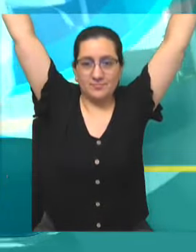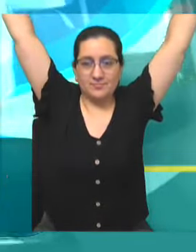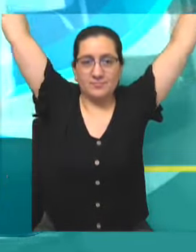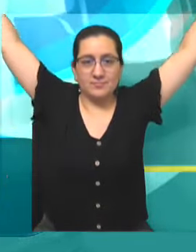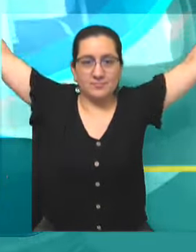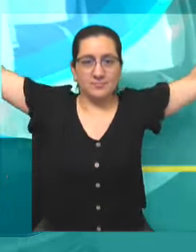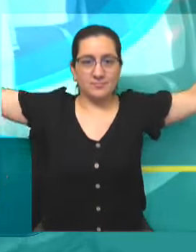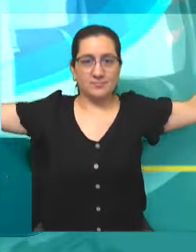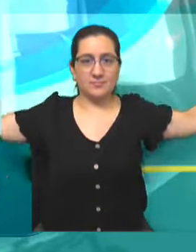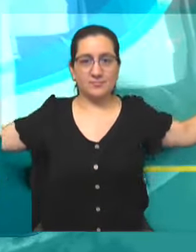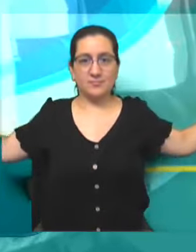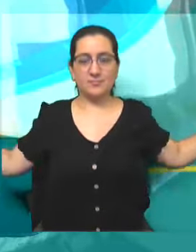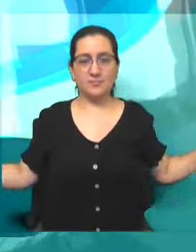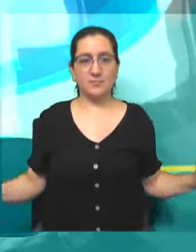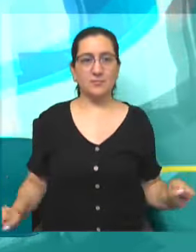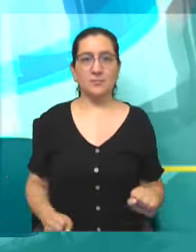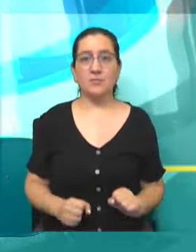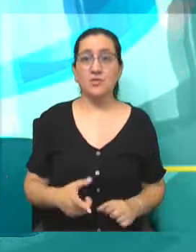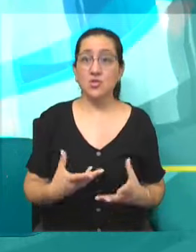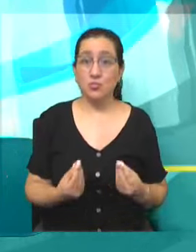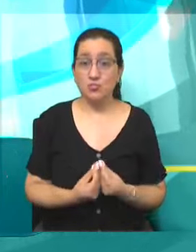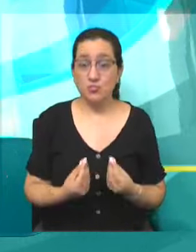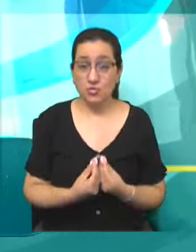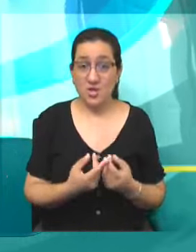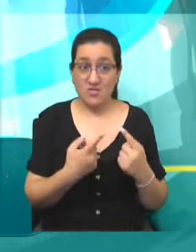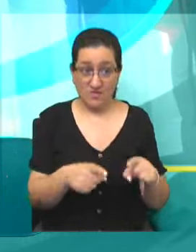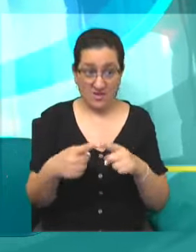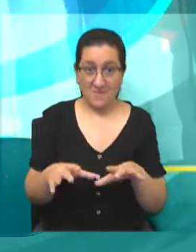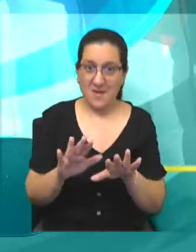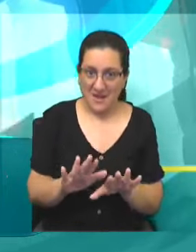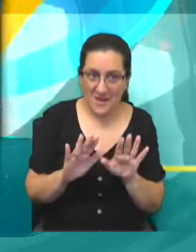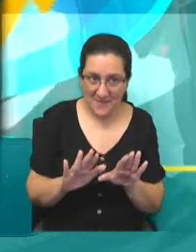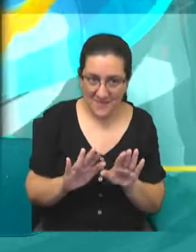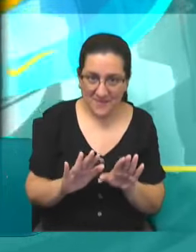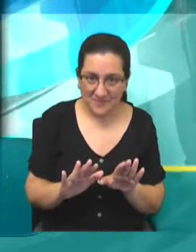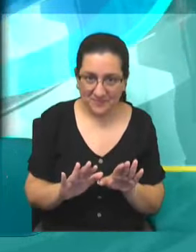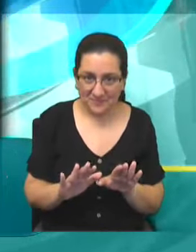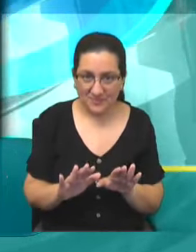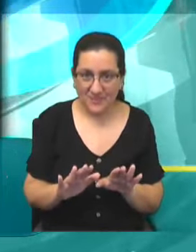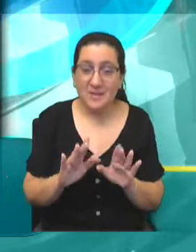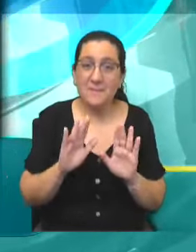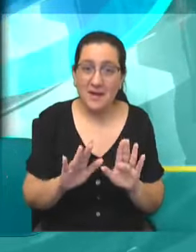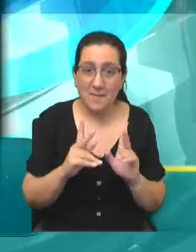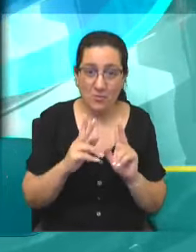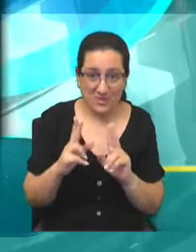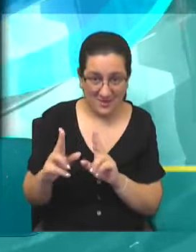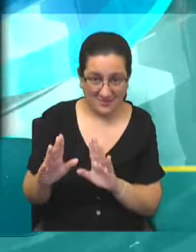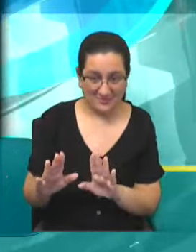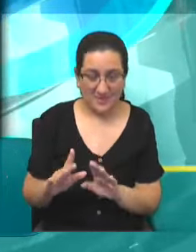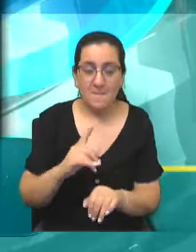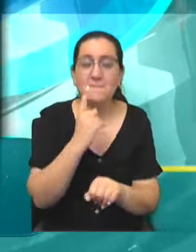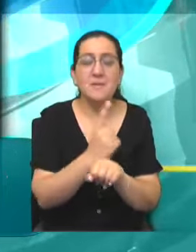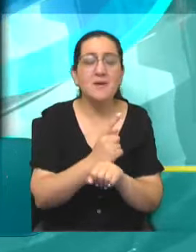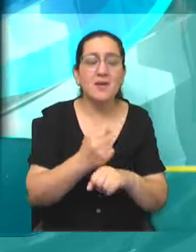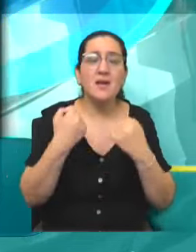importante. Ahí vamos rapidísimo con las imágenes. Me estás poniendo un montón de cosas distintas. No Pará. Entiendo nada. Si paramos en las imágenes ahí un poquito, vamos desde el primero. ¿Cuál es el primer